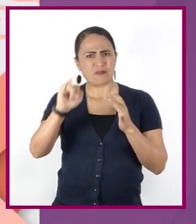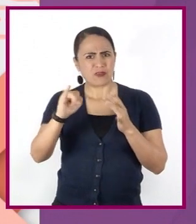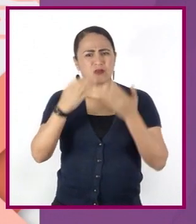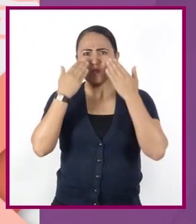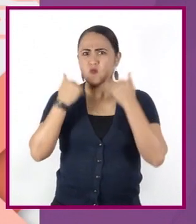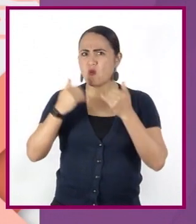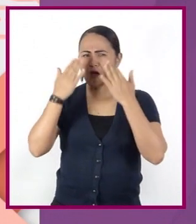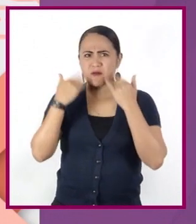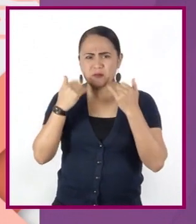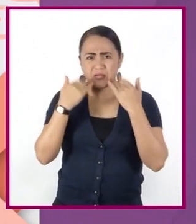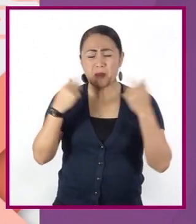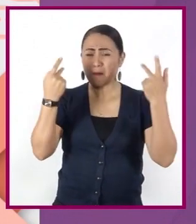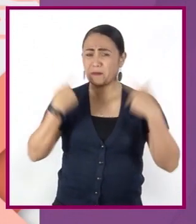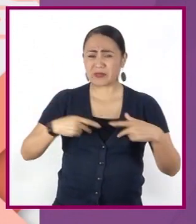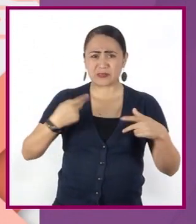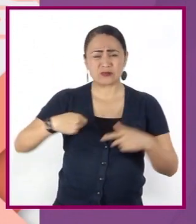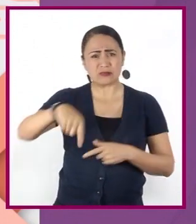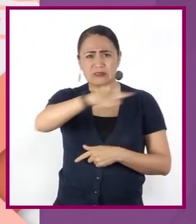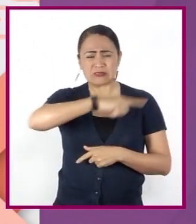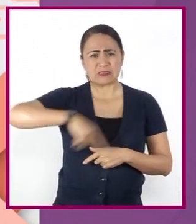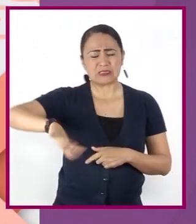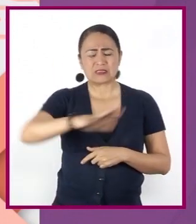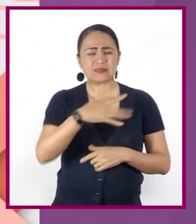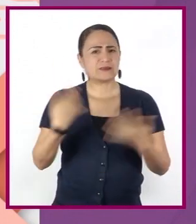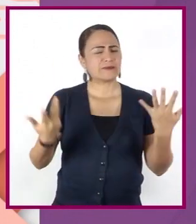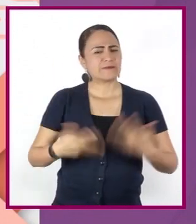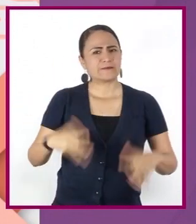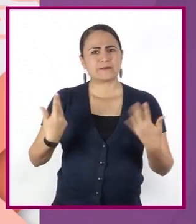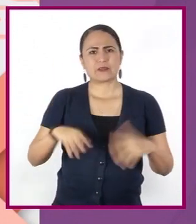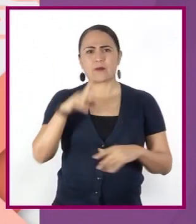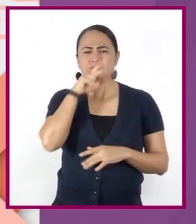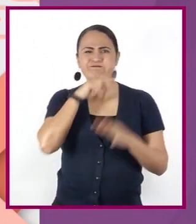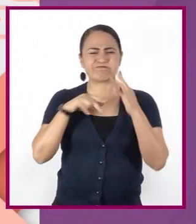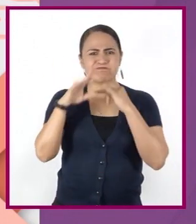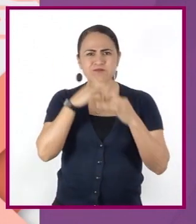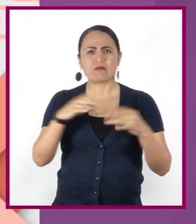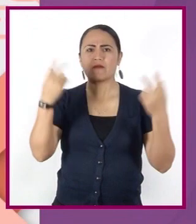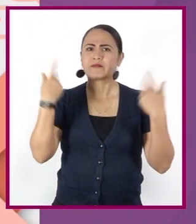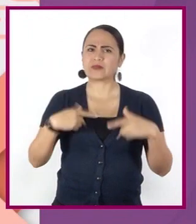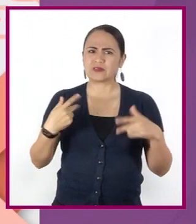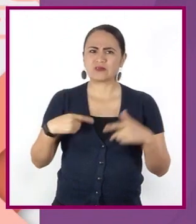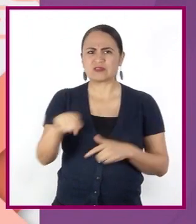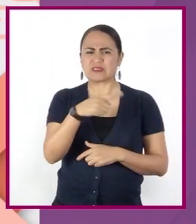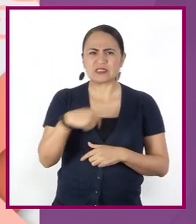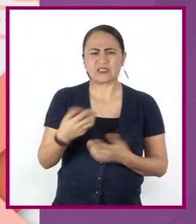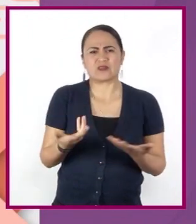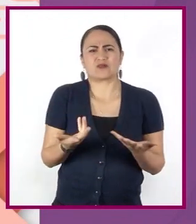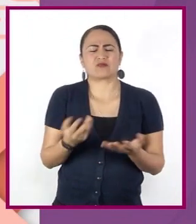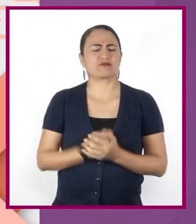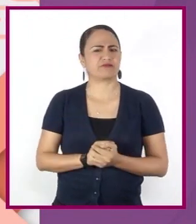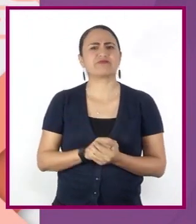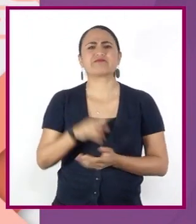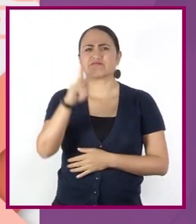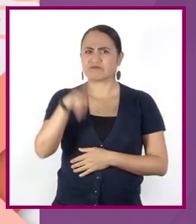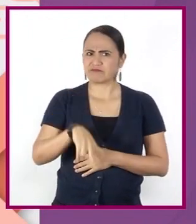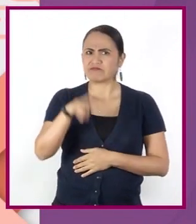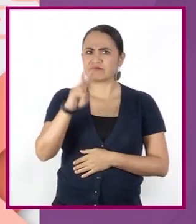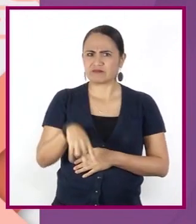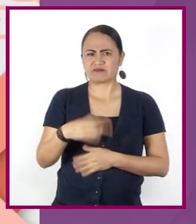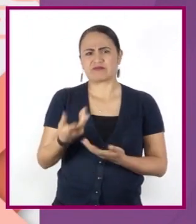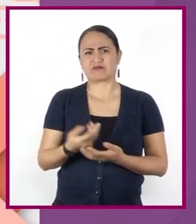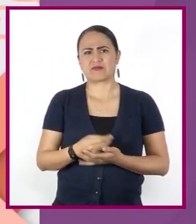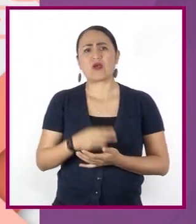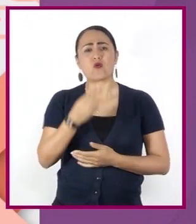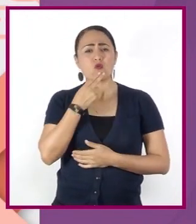un amplio número de personas de dicha colonia. Los habitantes estaban sumamente preocupados debido a que la